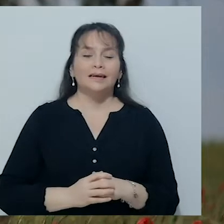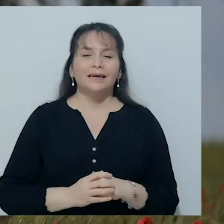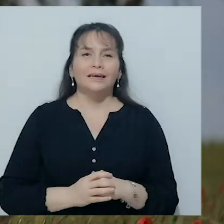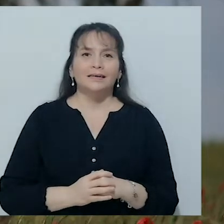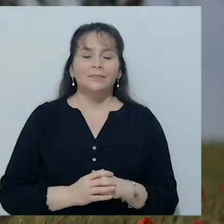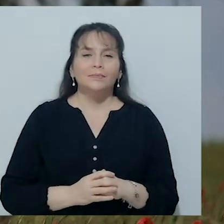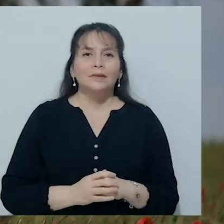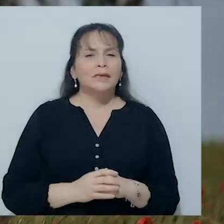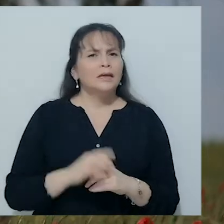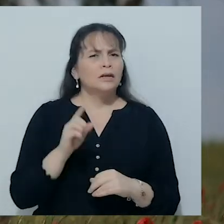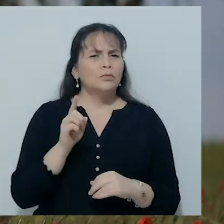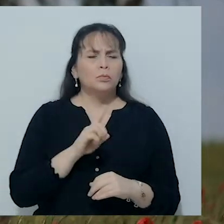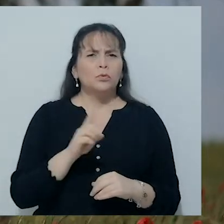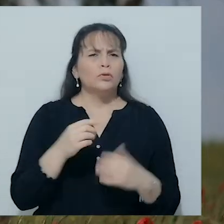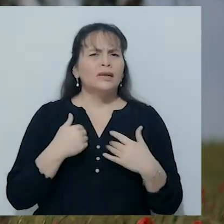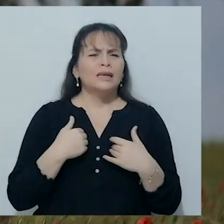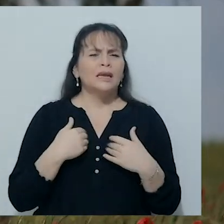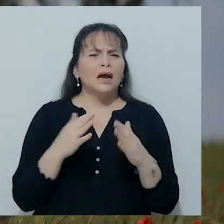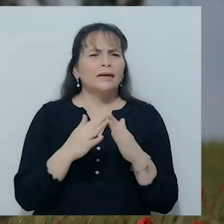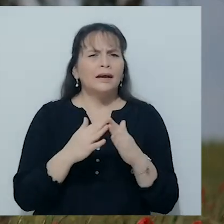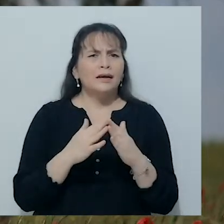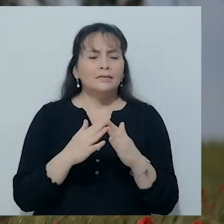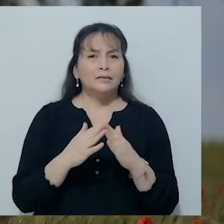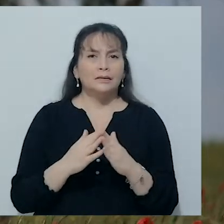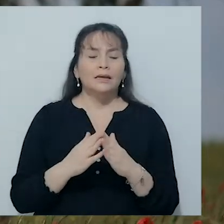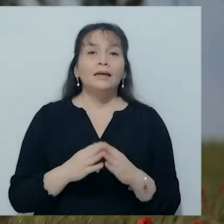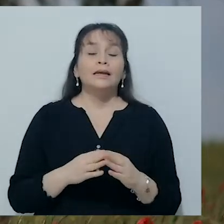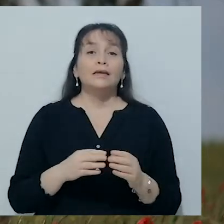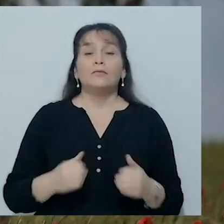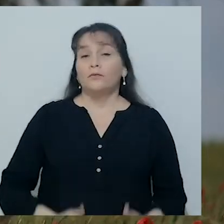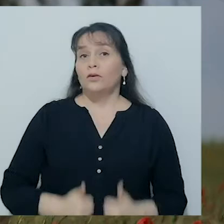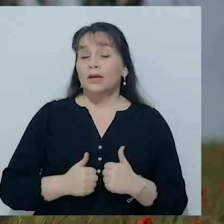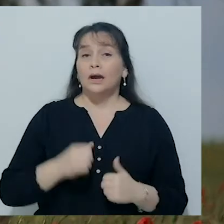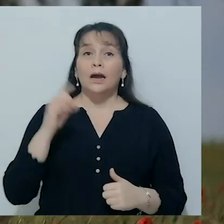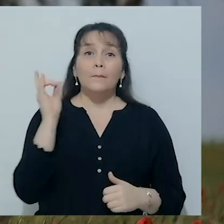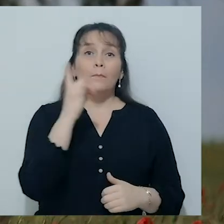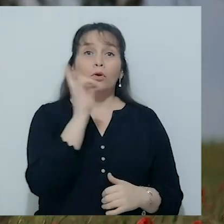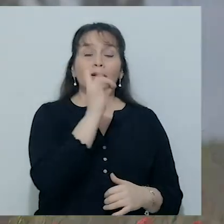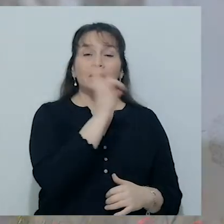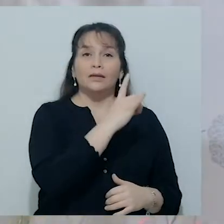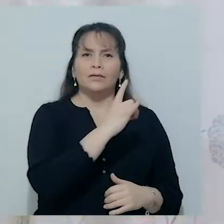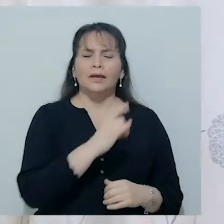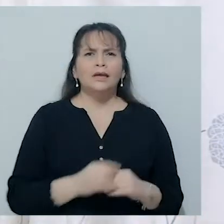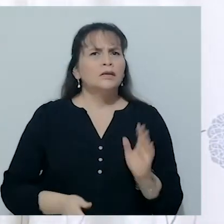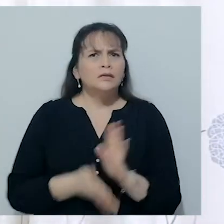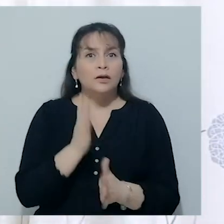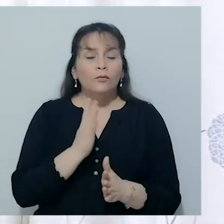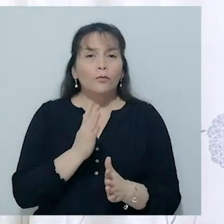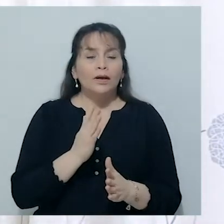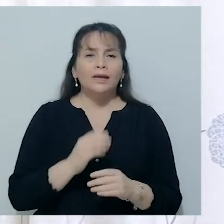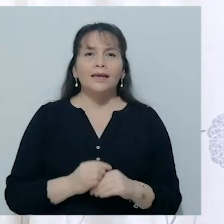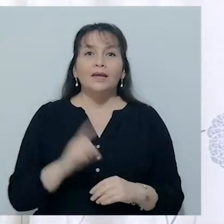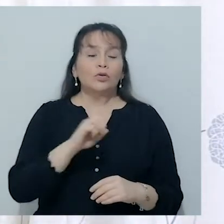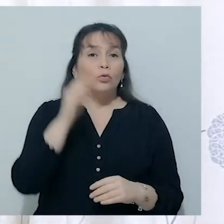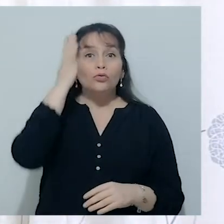en las calles de Santa Cruz de la Sierra en Bolivia. Huyó de la policía, pero lo que no sabía es que